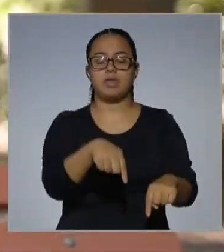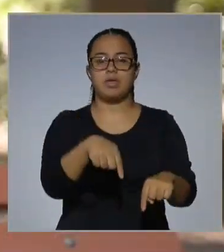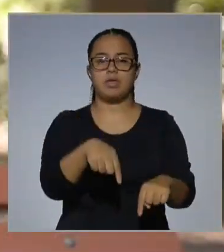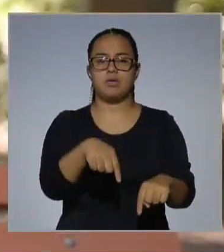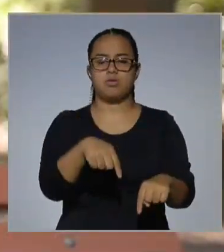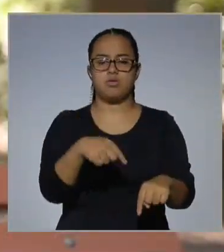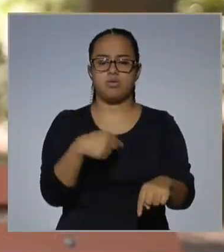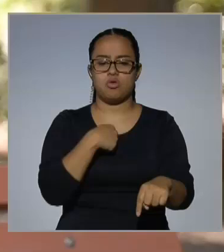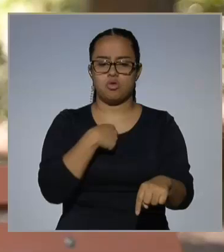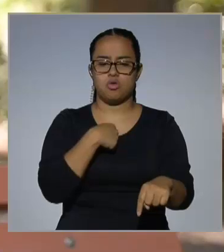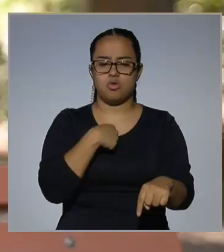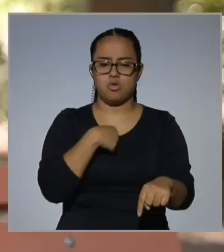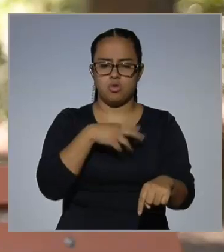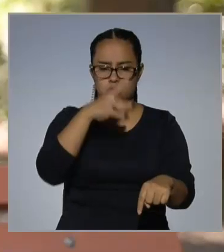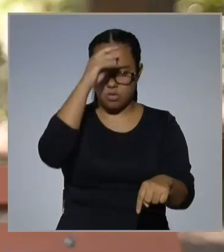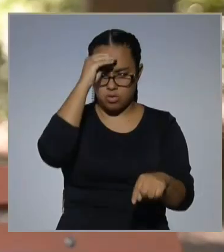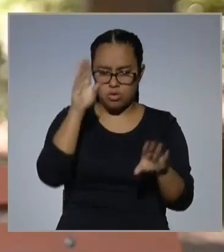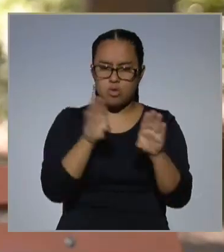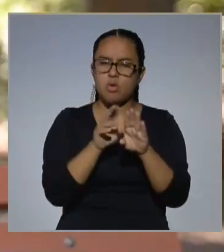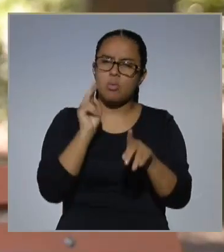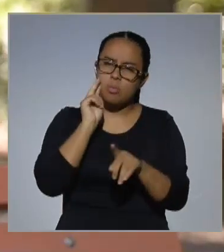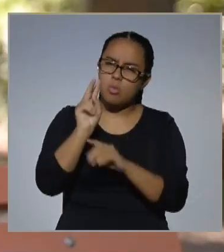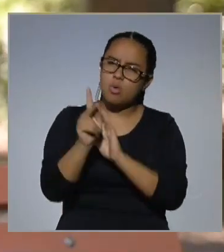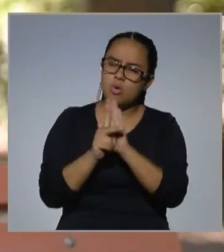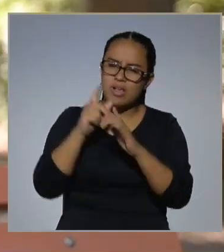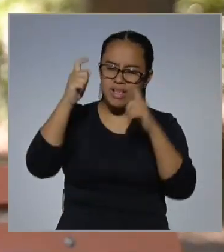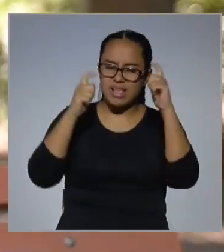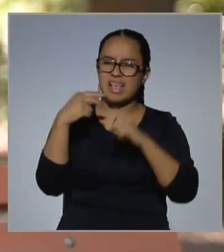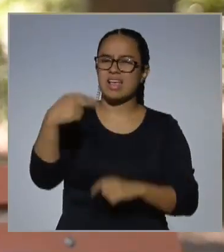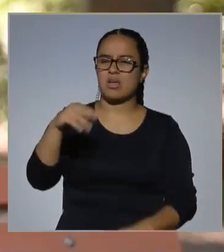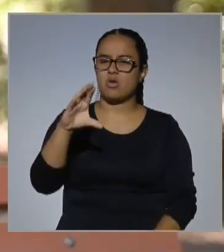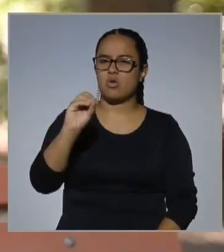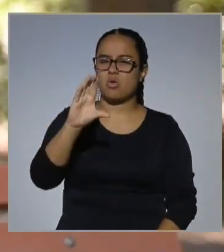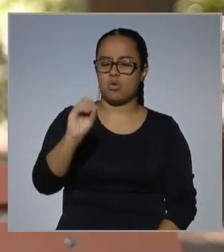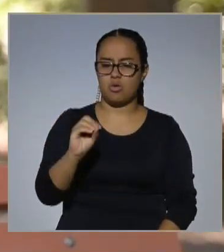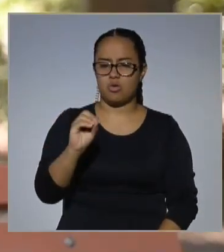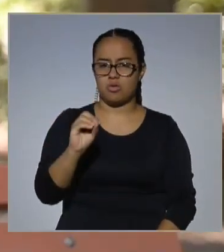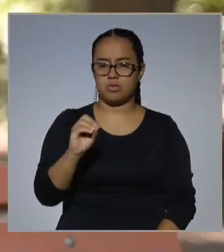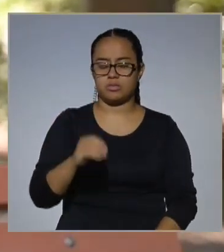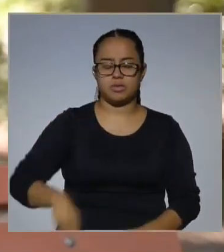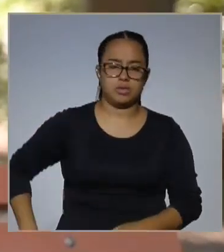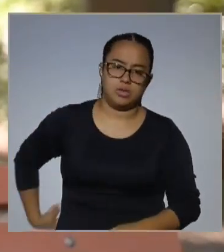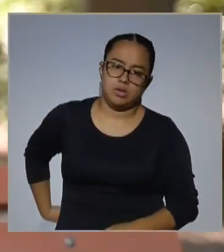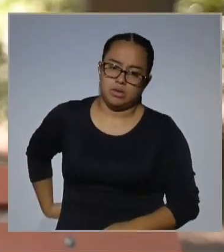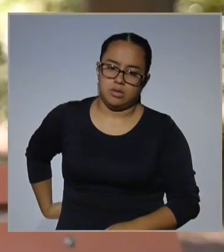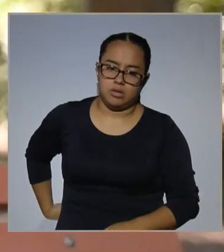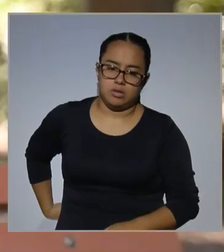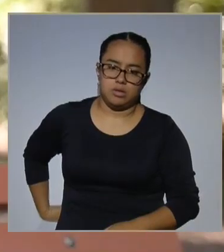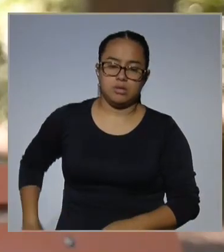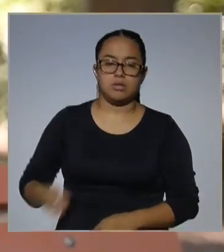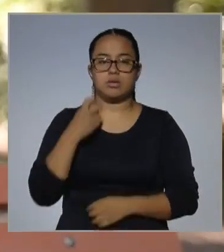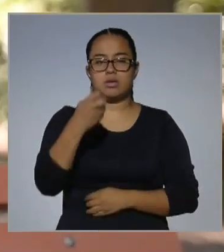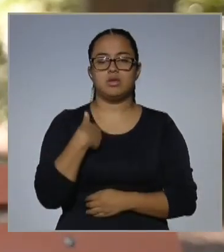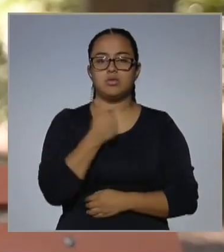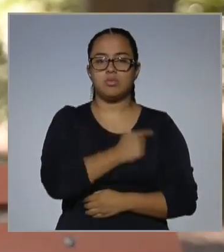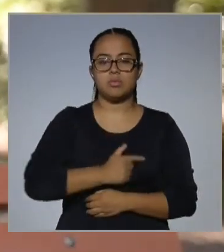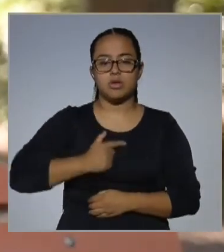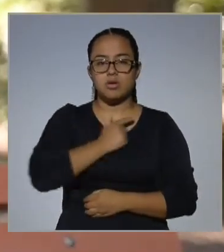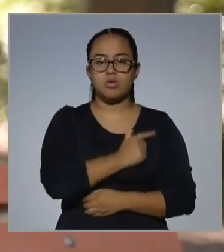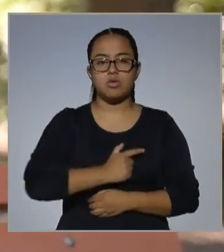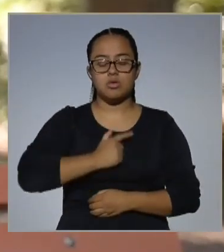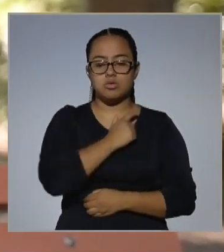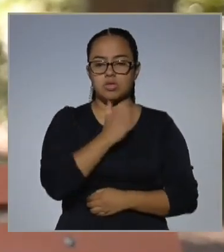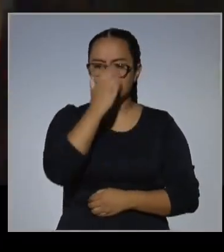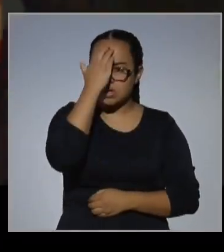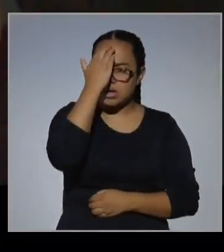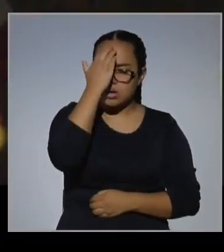esta fiesta por un video de Disney que se llama Coco, por eso me gustaba